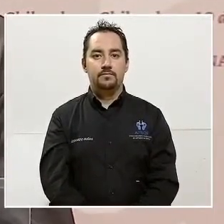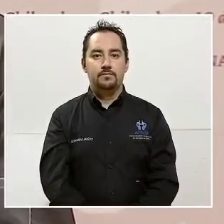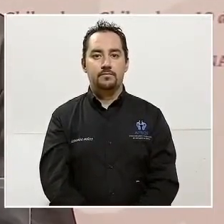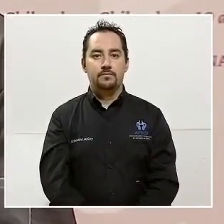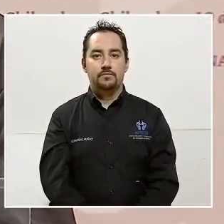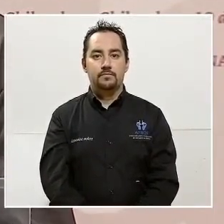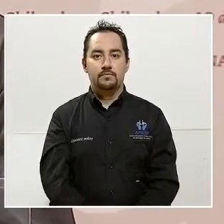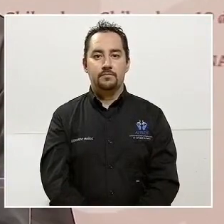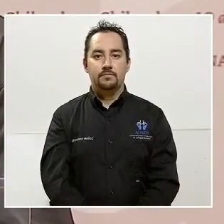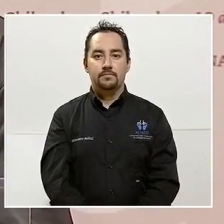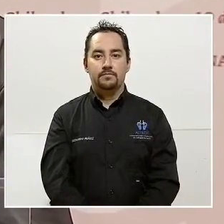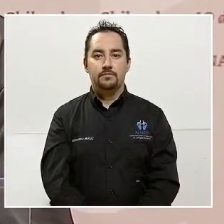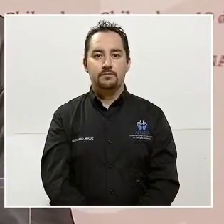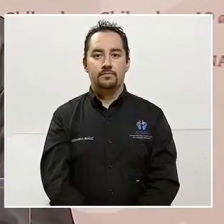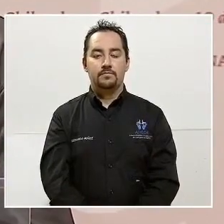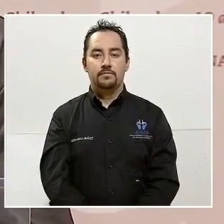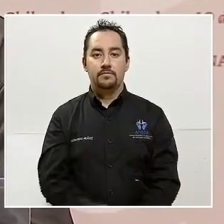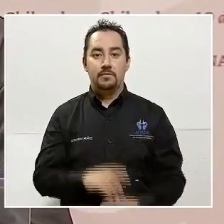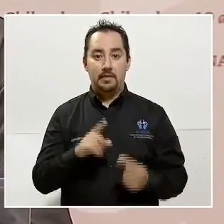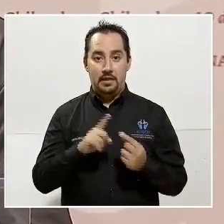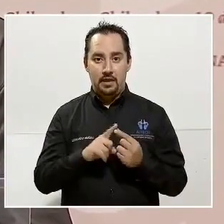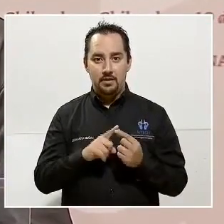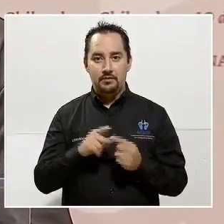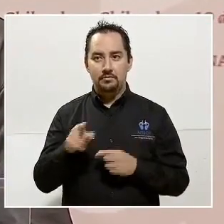más definidas que las que yo tenía,